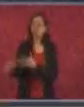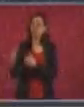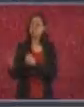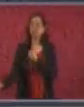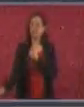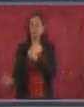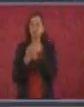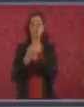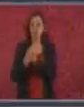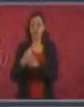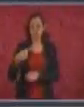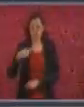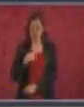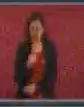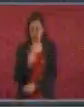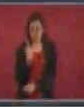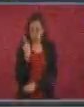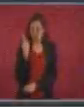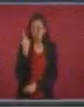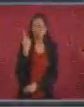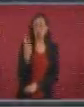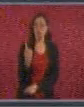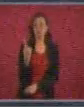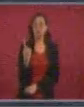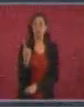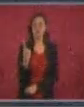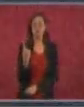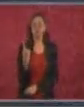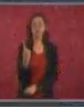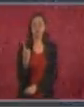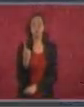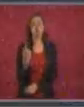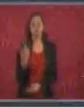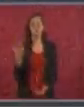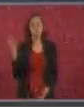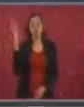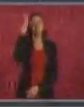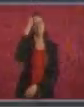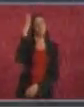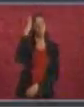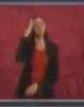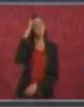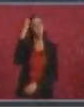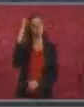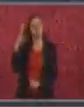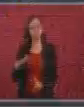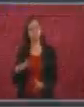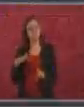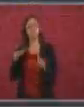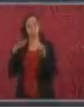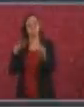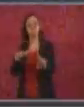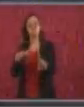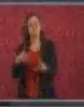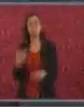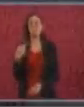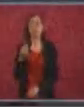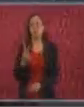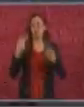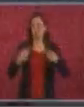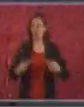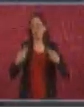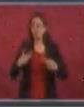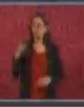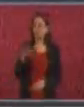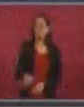se le va a poder revocar o ratificar, pues mejor haz un trienio y que te pueda